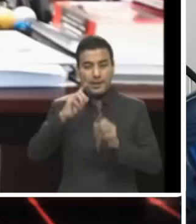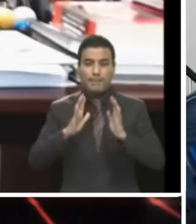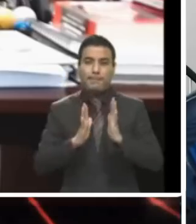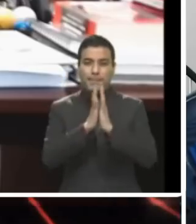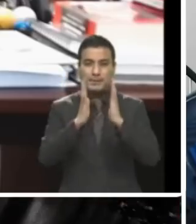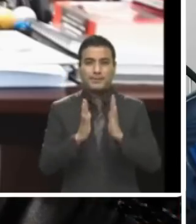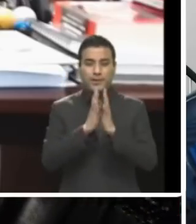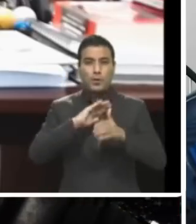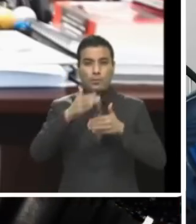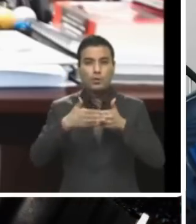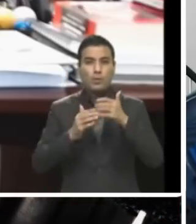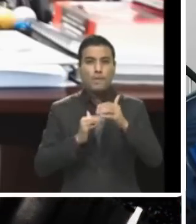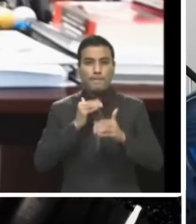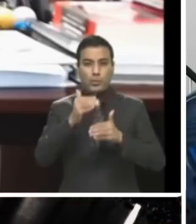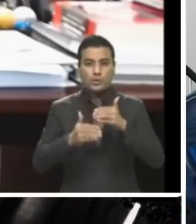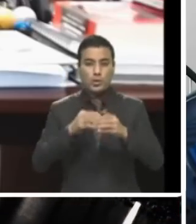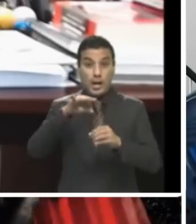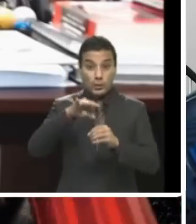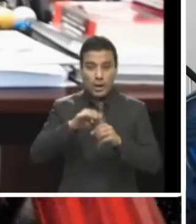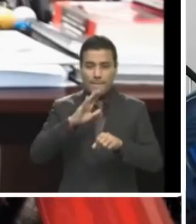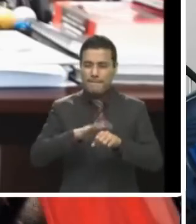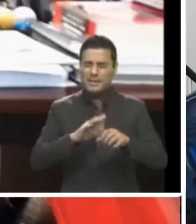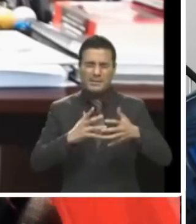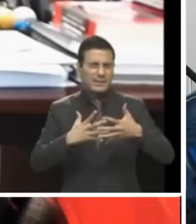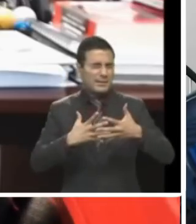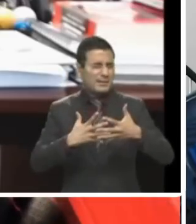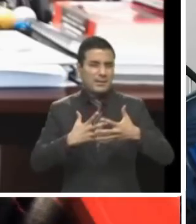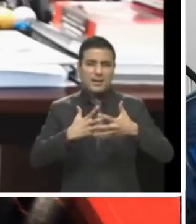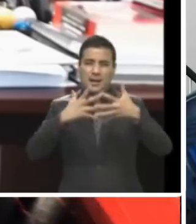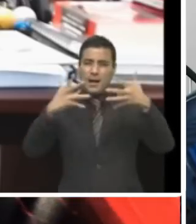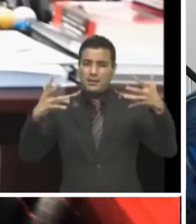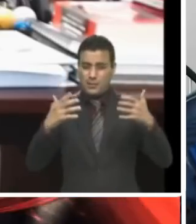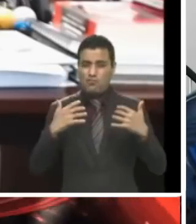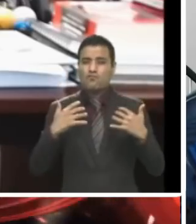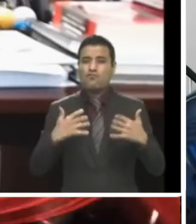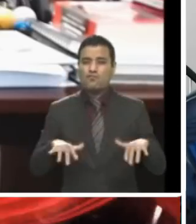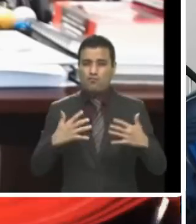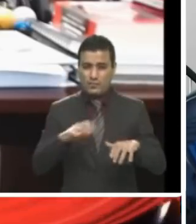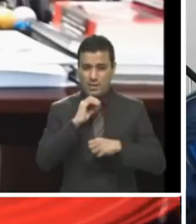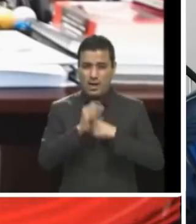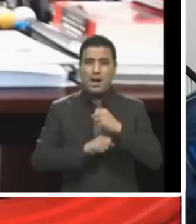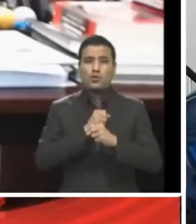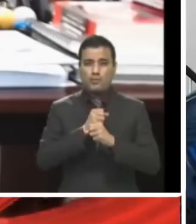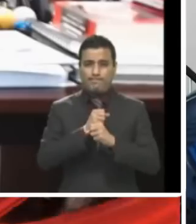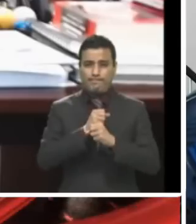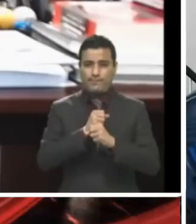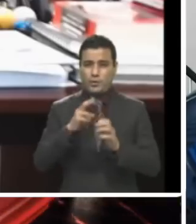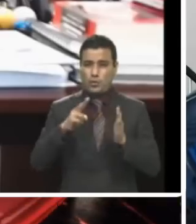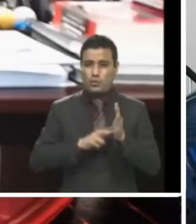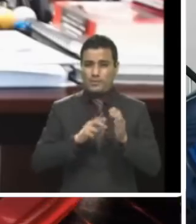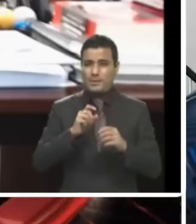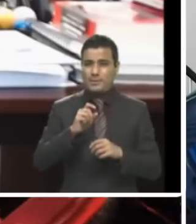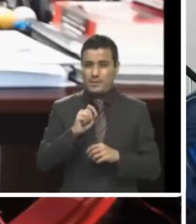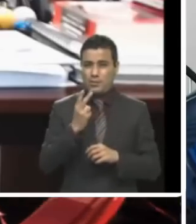que será el proceso electoral más grande de este año en américa latina